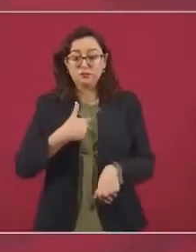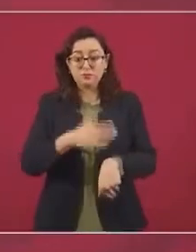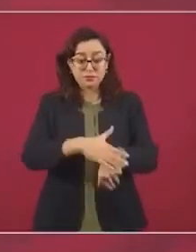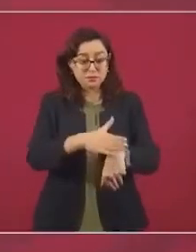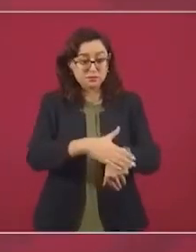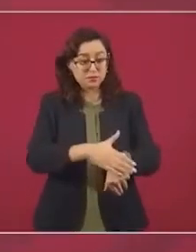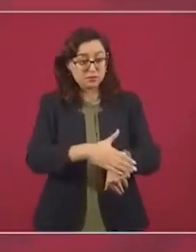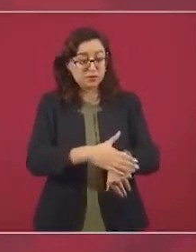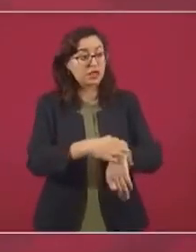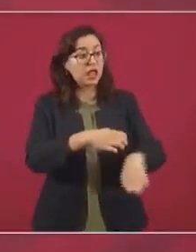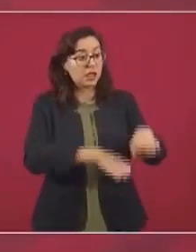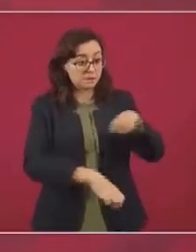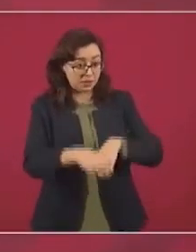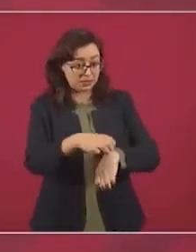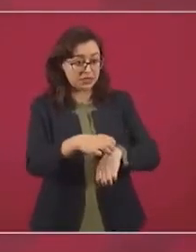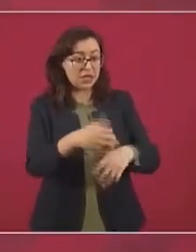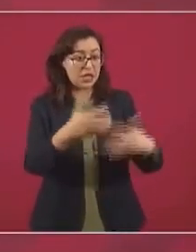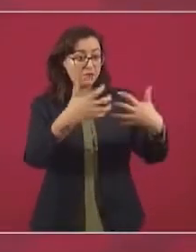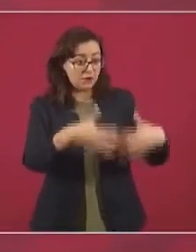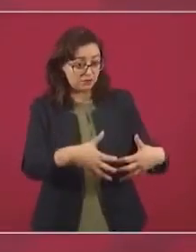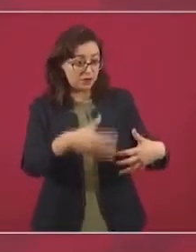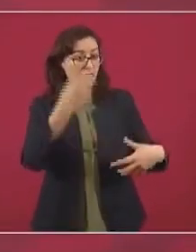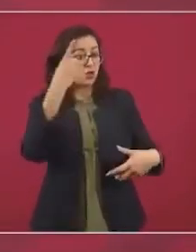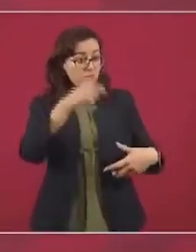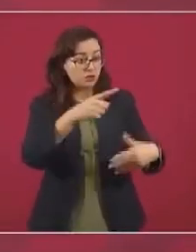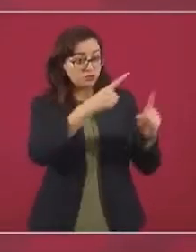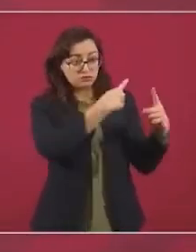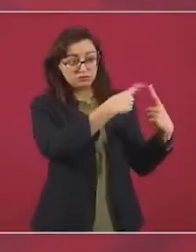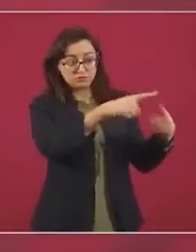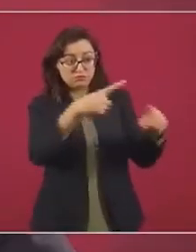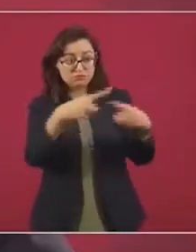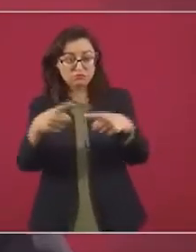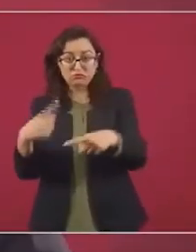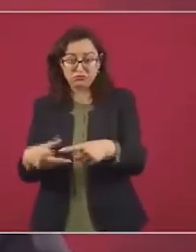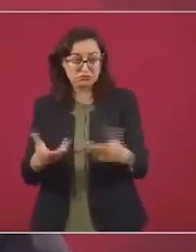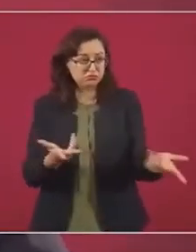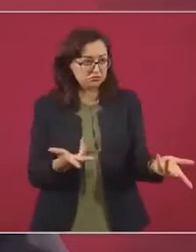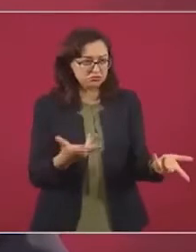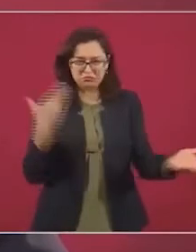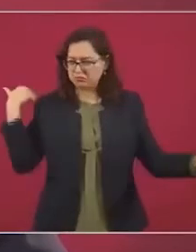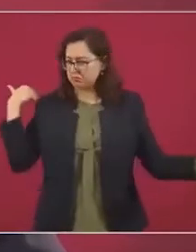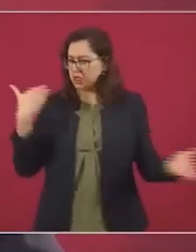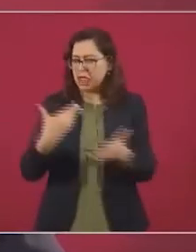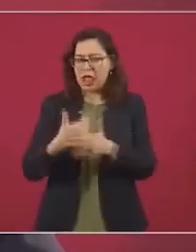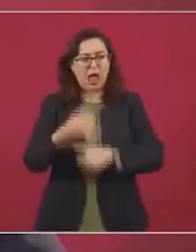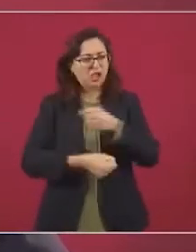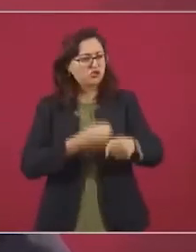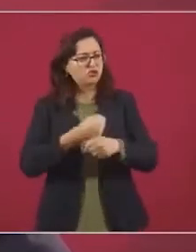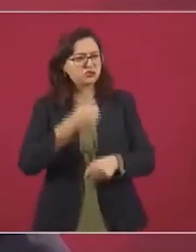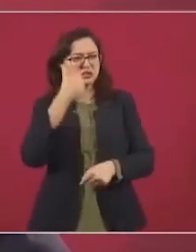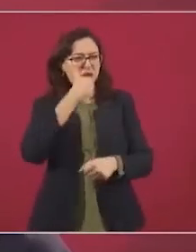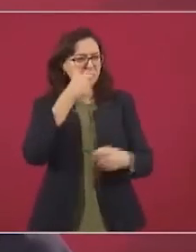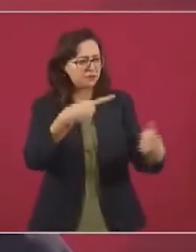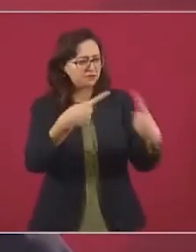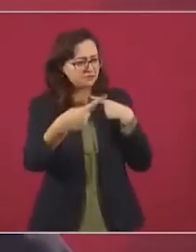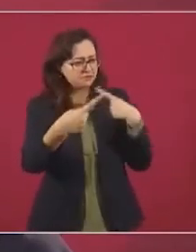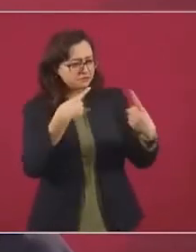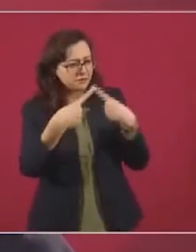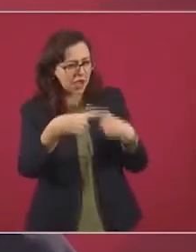para que de la misma forma que nos hemos entendido durante tantos años, lo hagamos esta vez también,